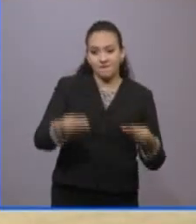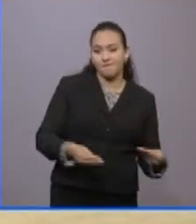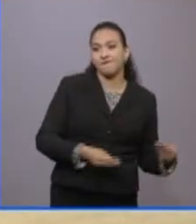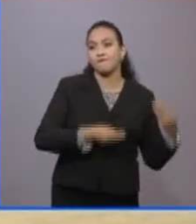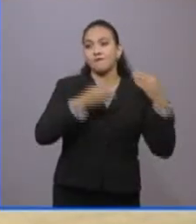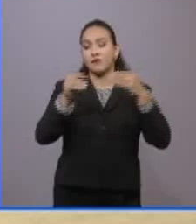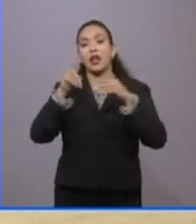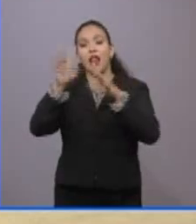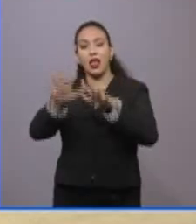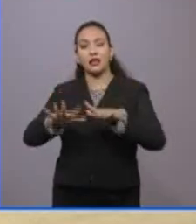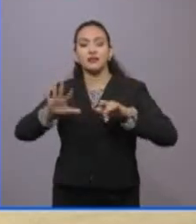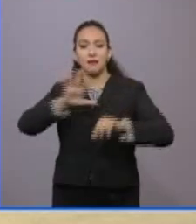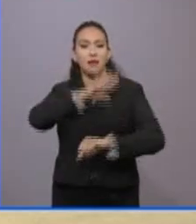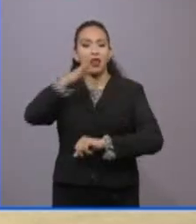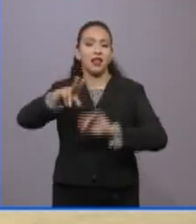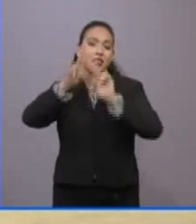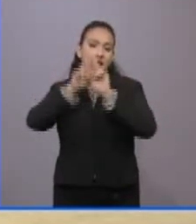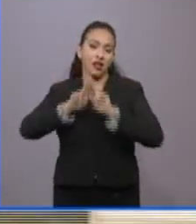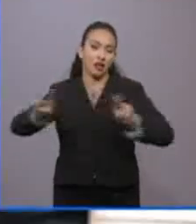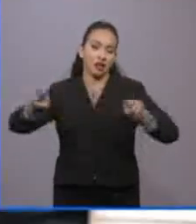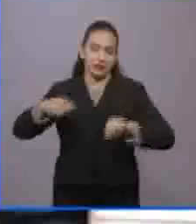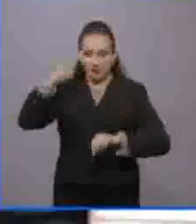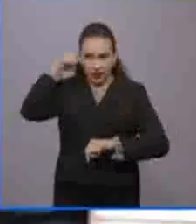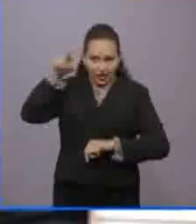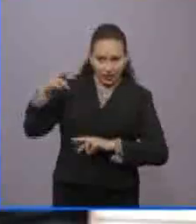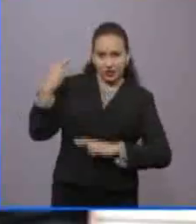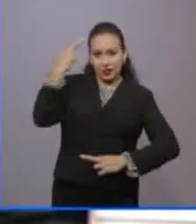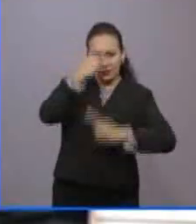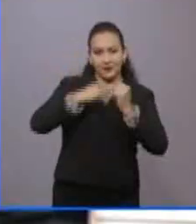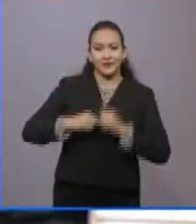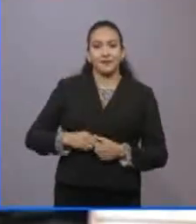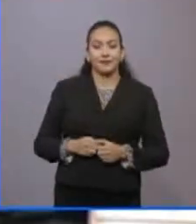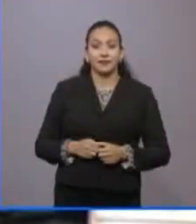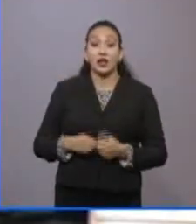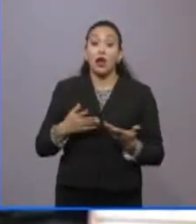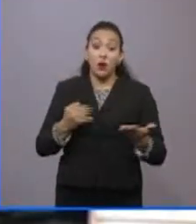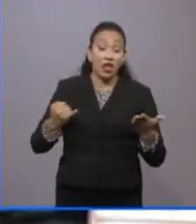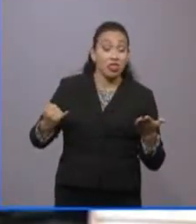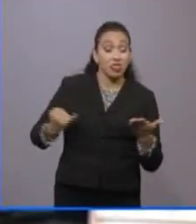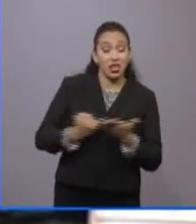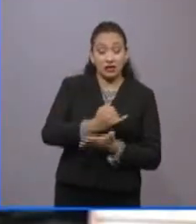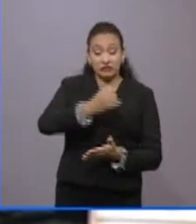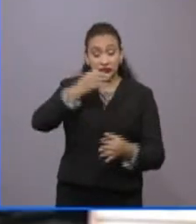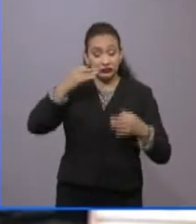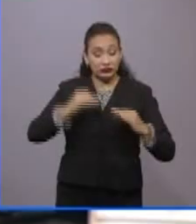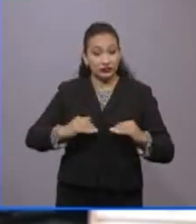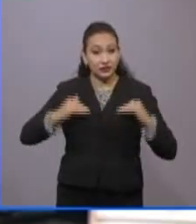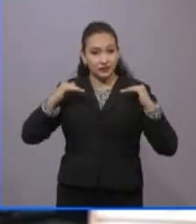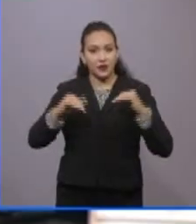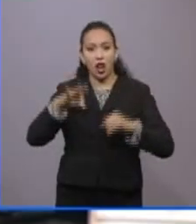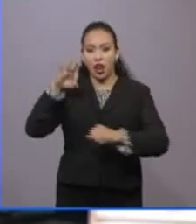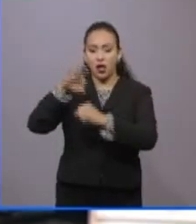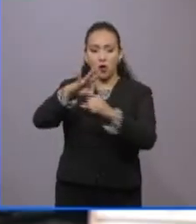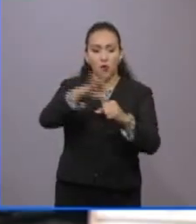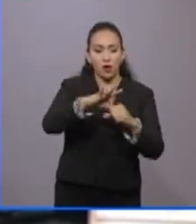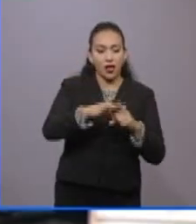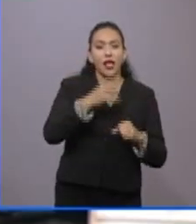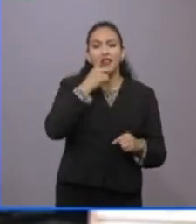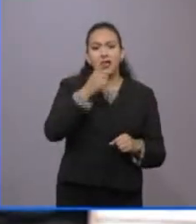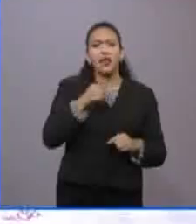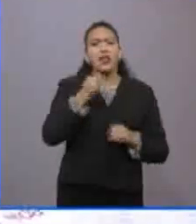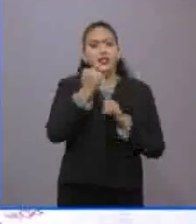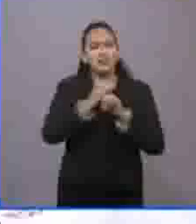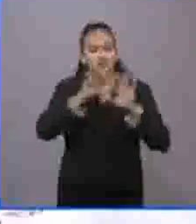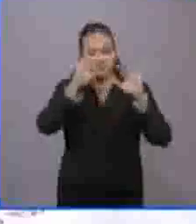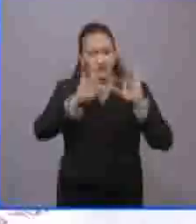Asamblea General de Naciones Unidas. En una decisión inédita, indicó el Senado, por mayoría de votos descalificó el informe